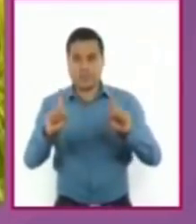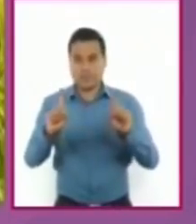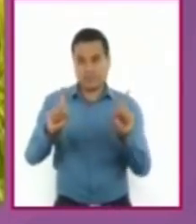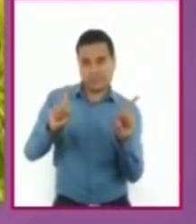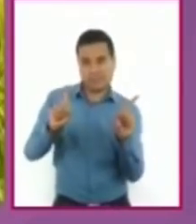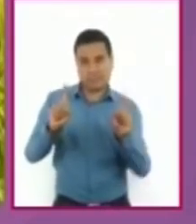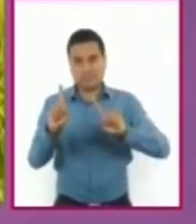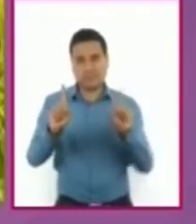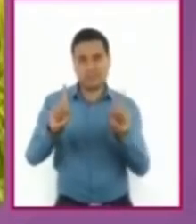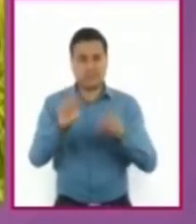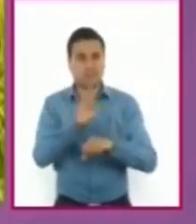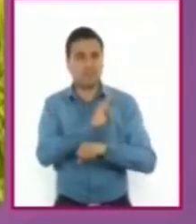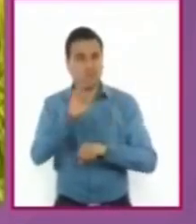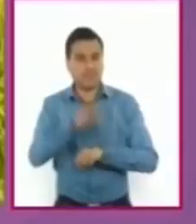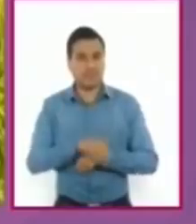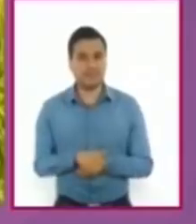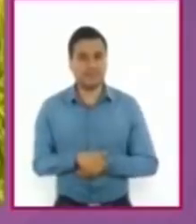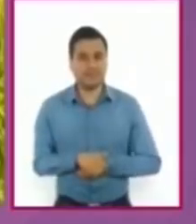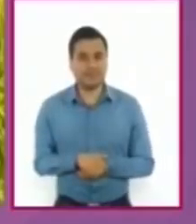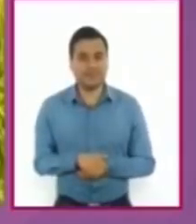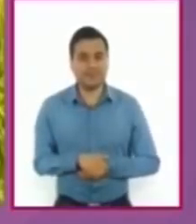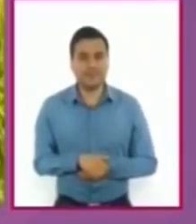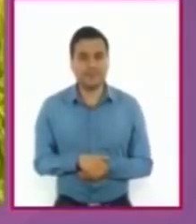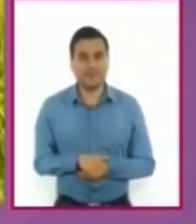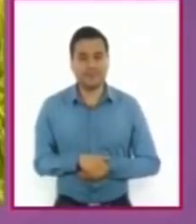medios materiales.